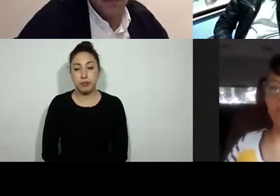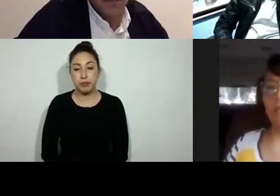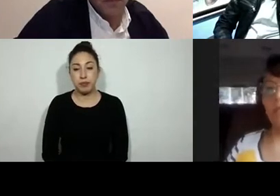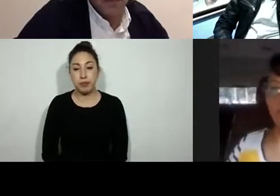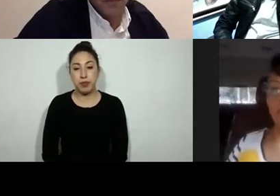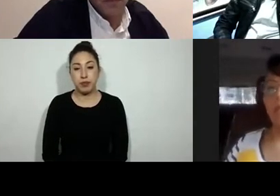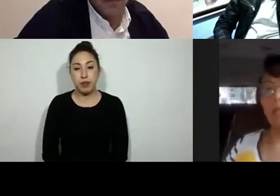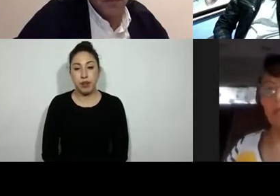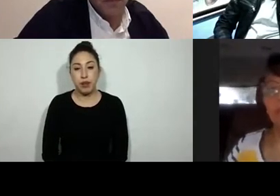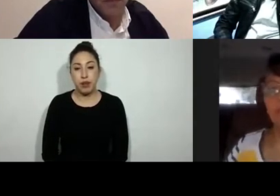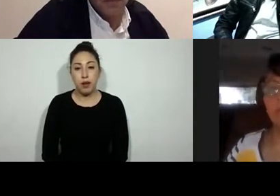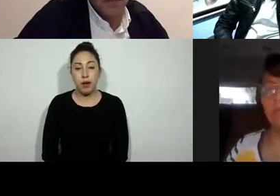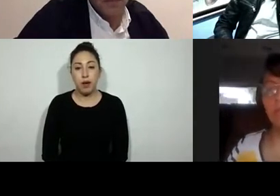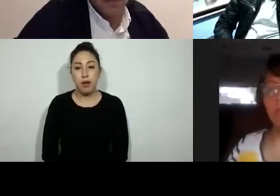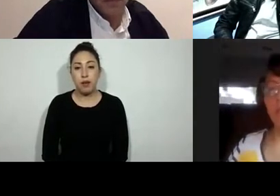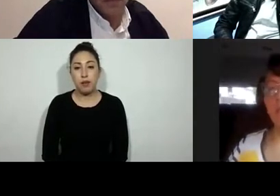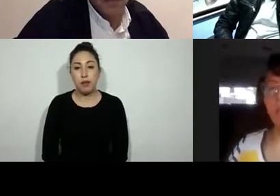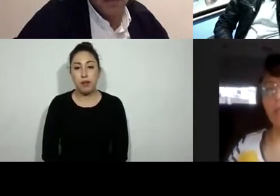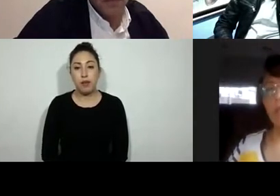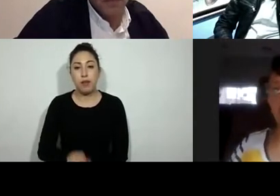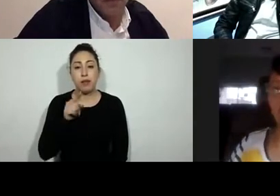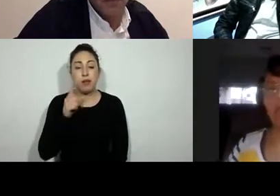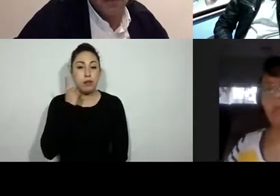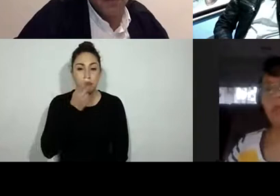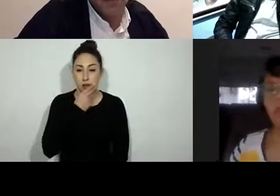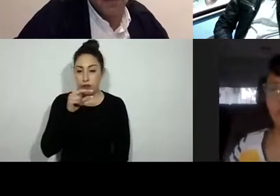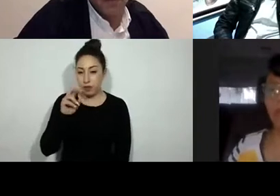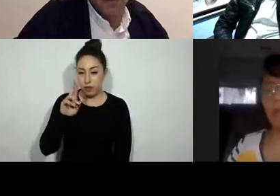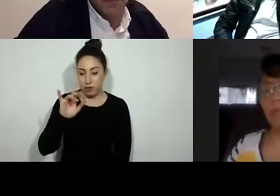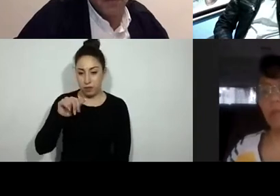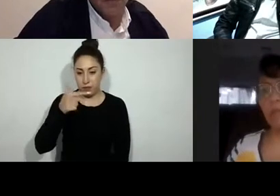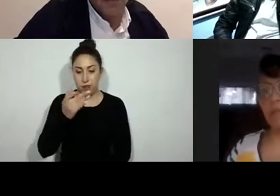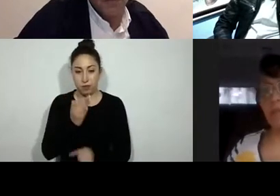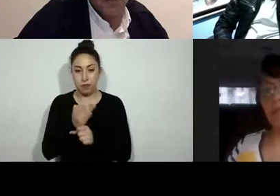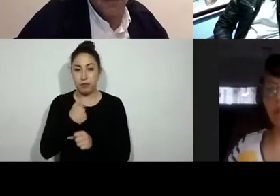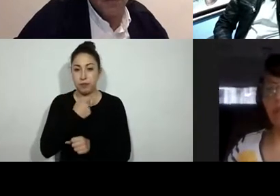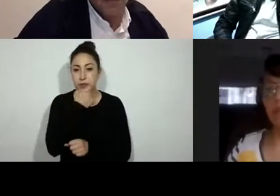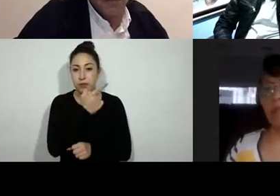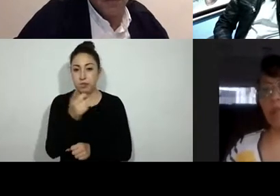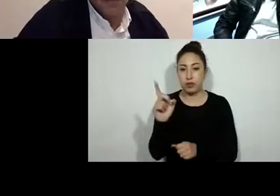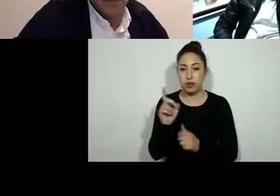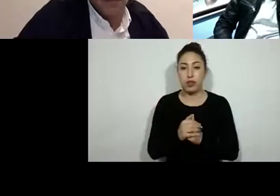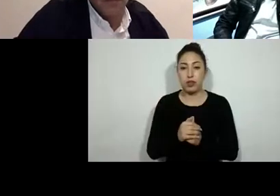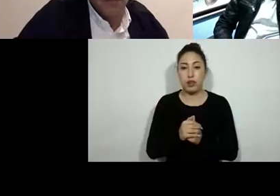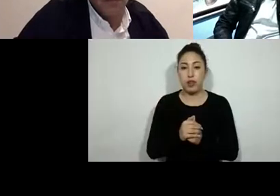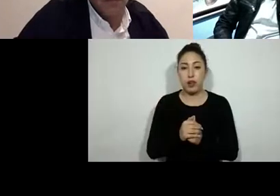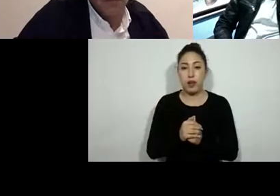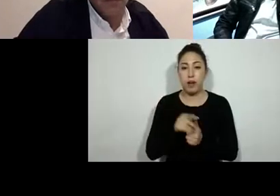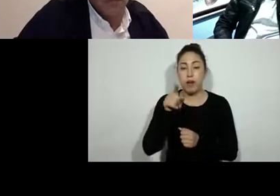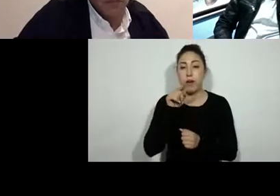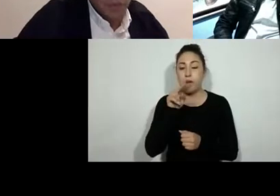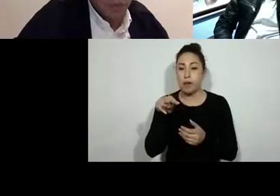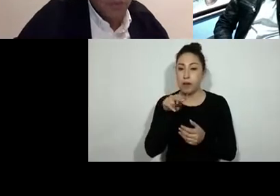Por instrucciones. Diputado, le recuerdo que revise el guión en donde